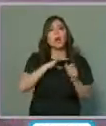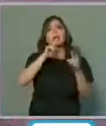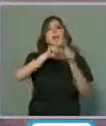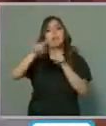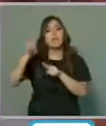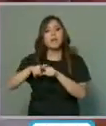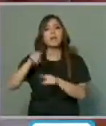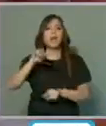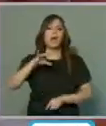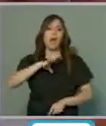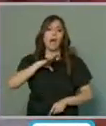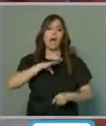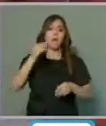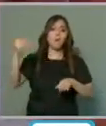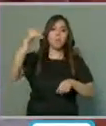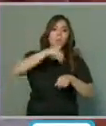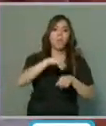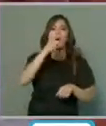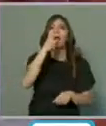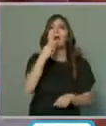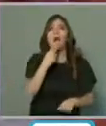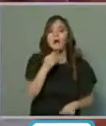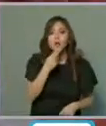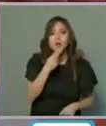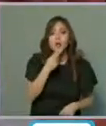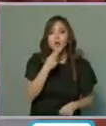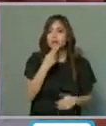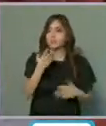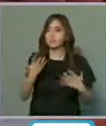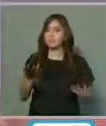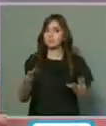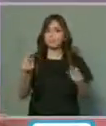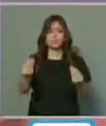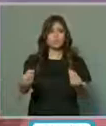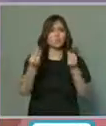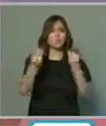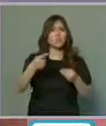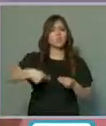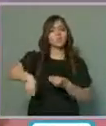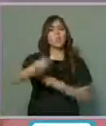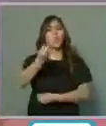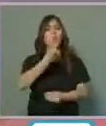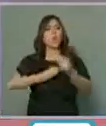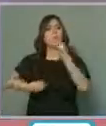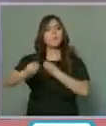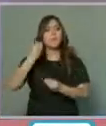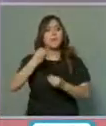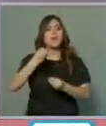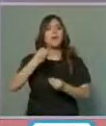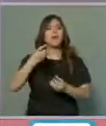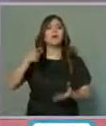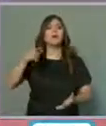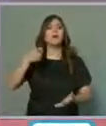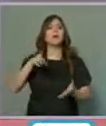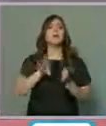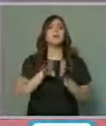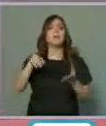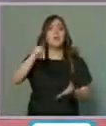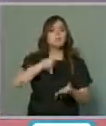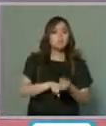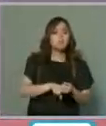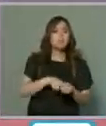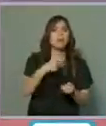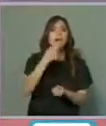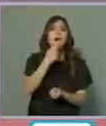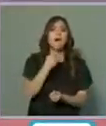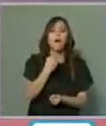se tiene una azúcar añadida, porque Órale. efectivamente hay muchos alimentos que tienen este ingrediente que es